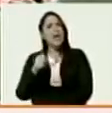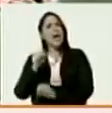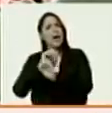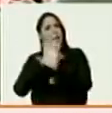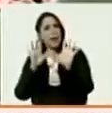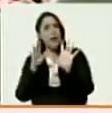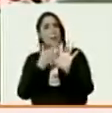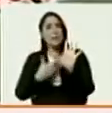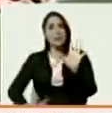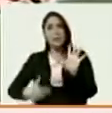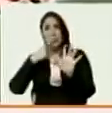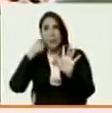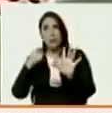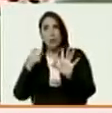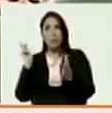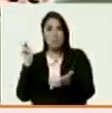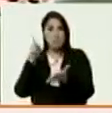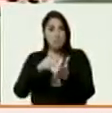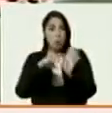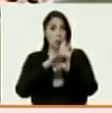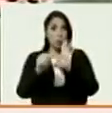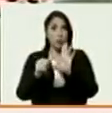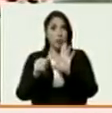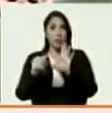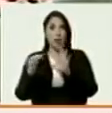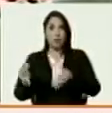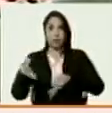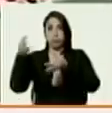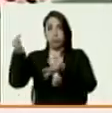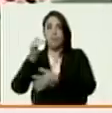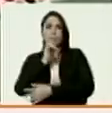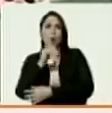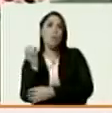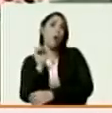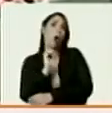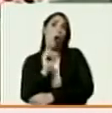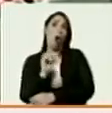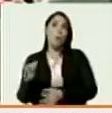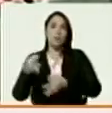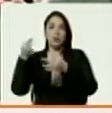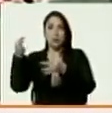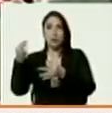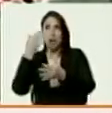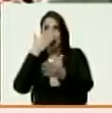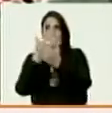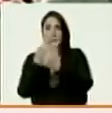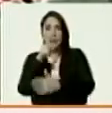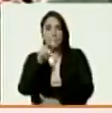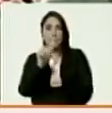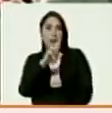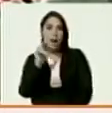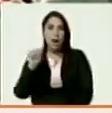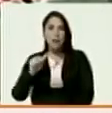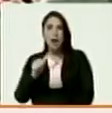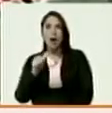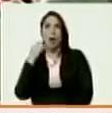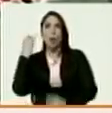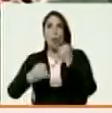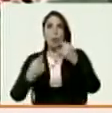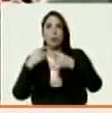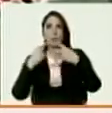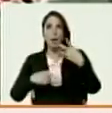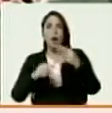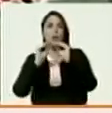presidente Maduro vendrá a la constituyente a presentar su informe o lo presentará ante el diputado Parra? Y una última cosa, usted dice, hace